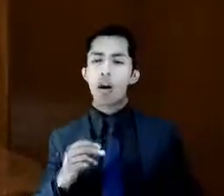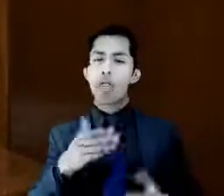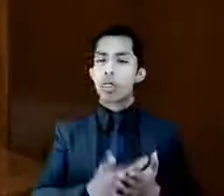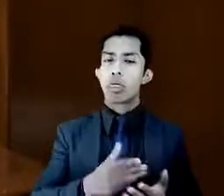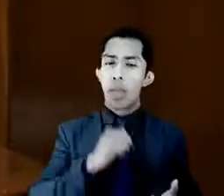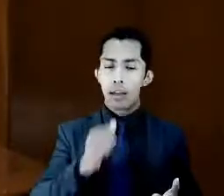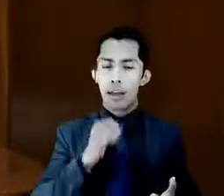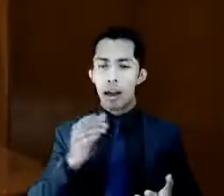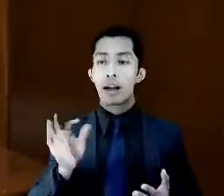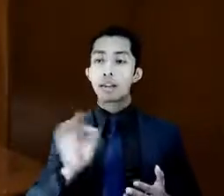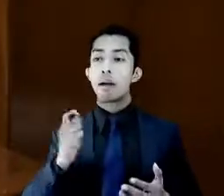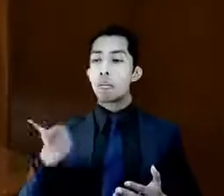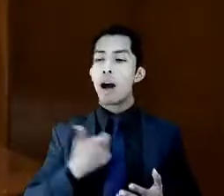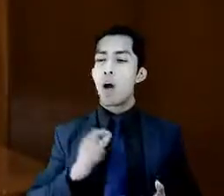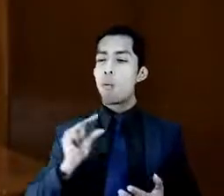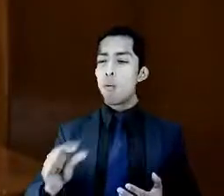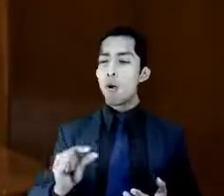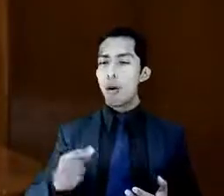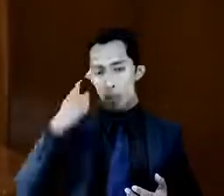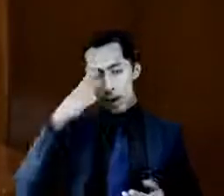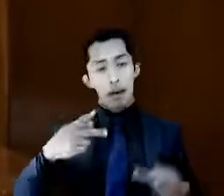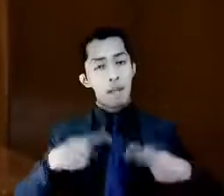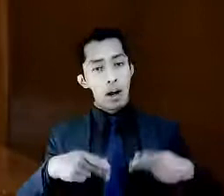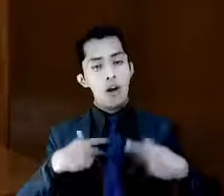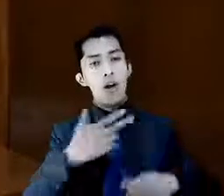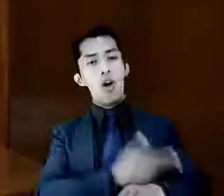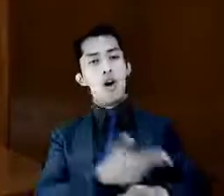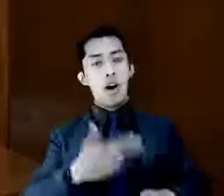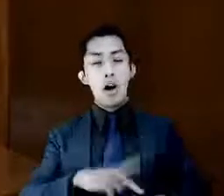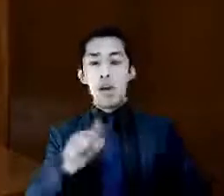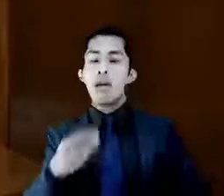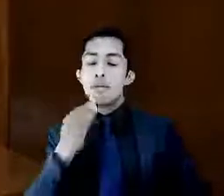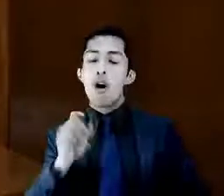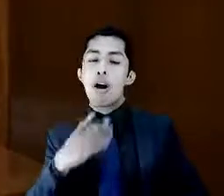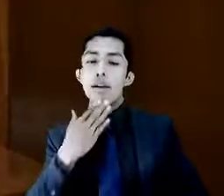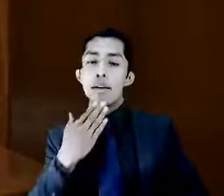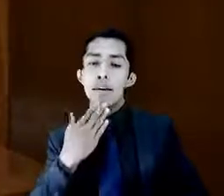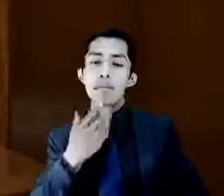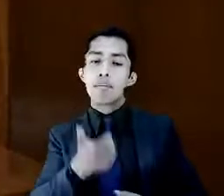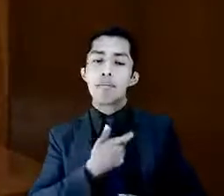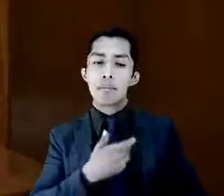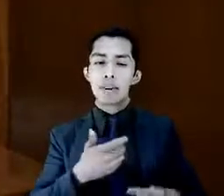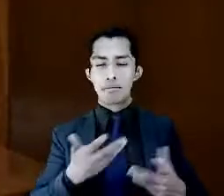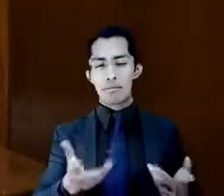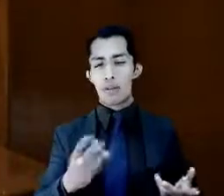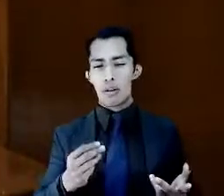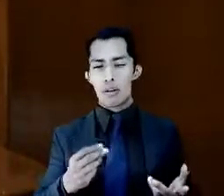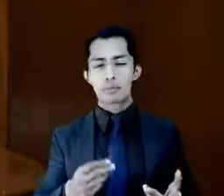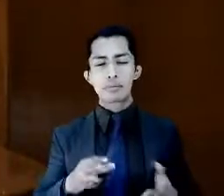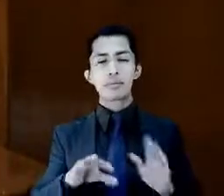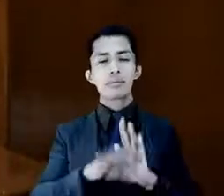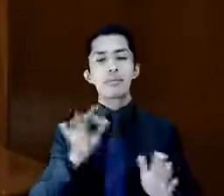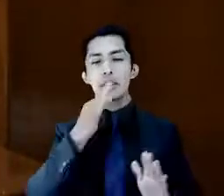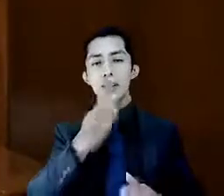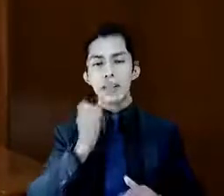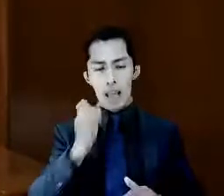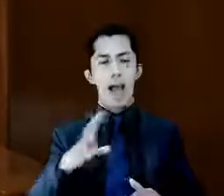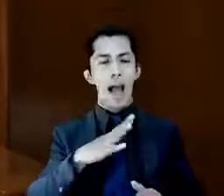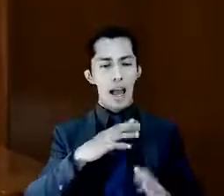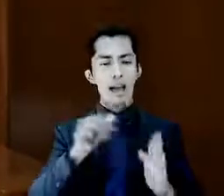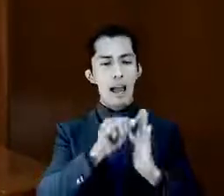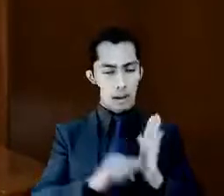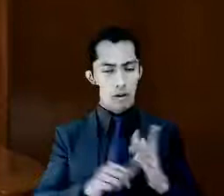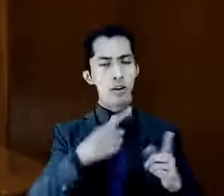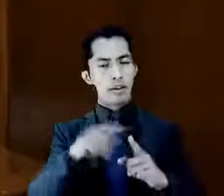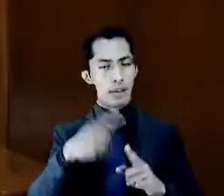sueldo demasiado bajo para que una persona honesta se venda en sus principios. Es de destacar que existen varios artículos